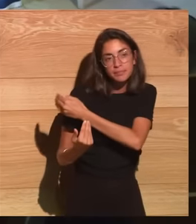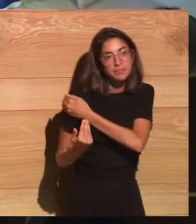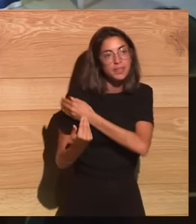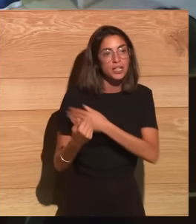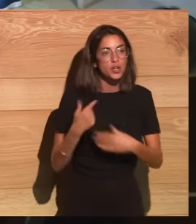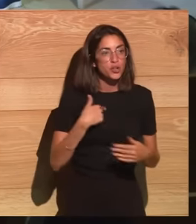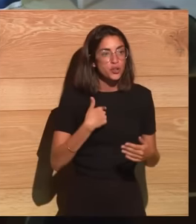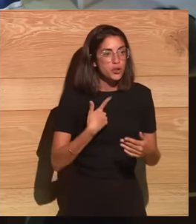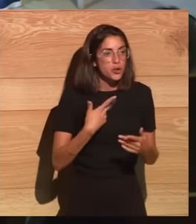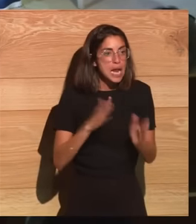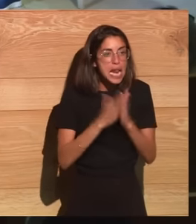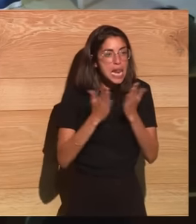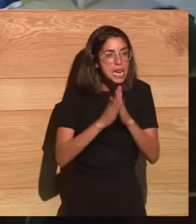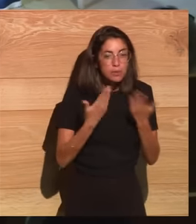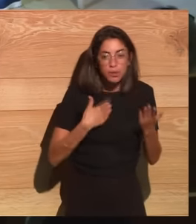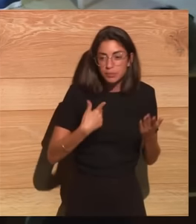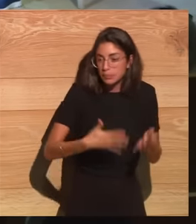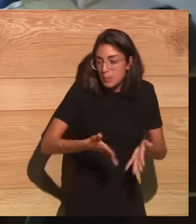encantado el puto libro. ¡Que